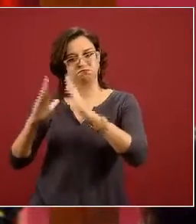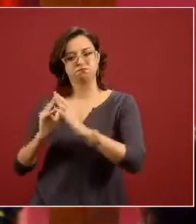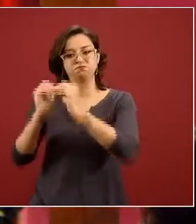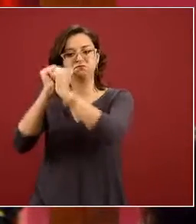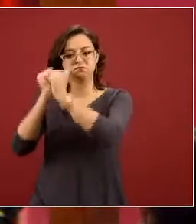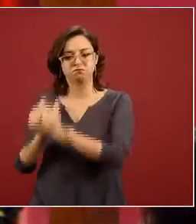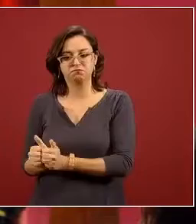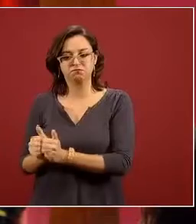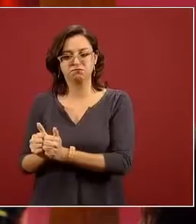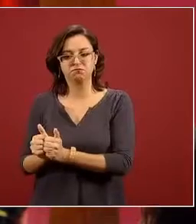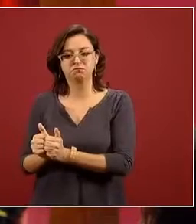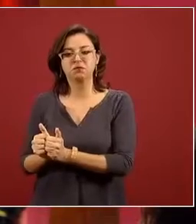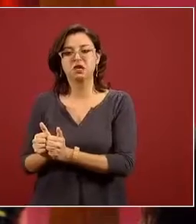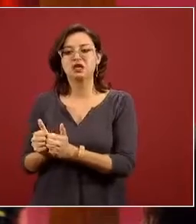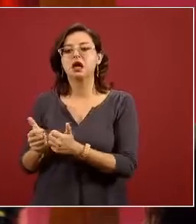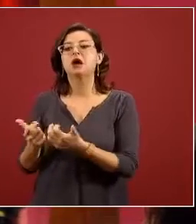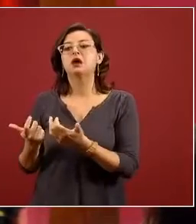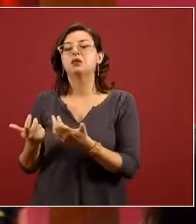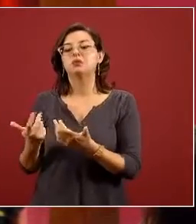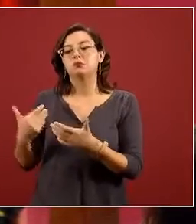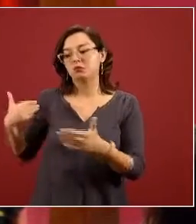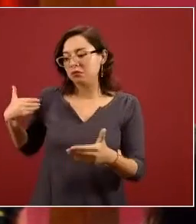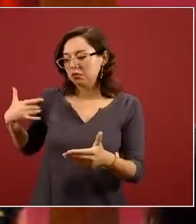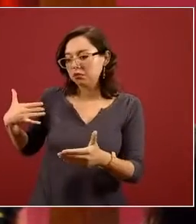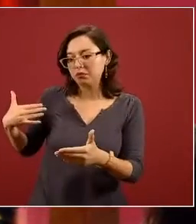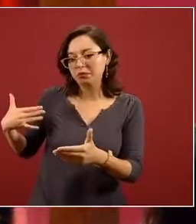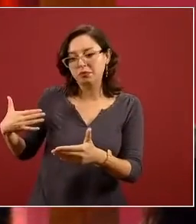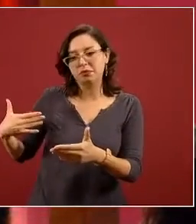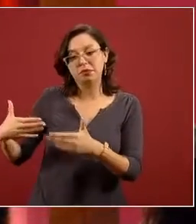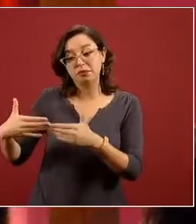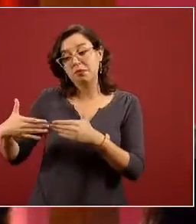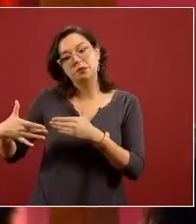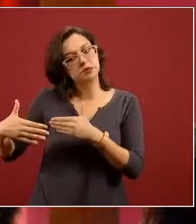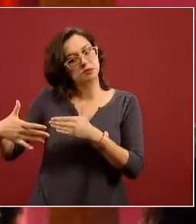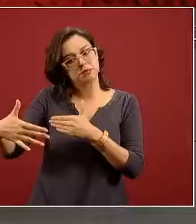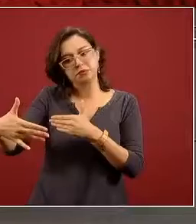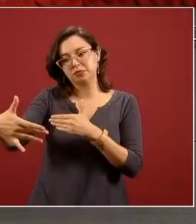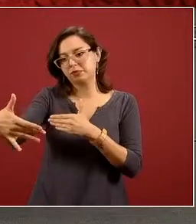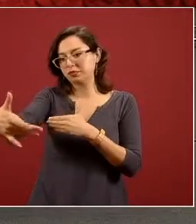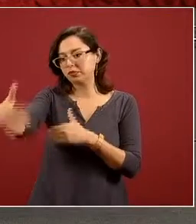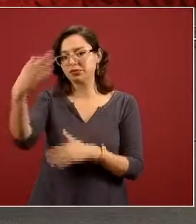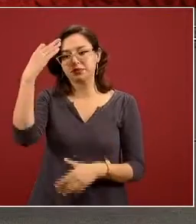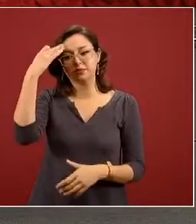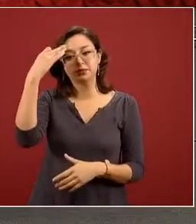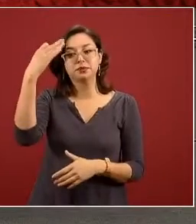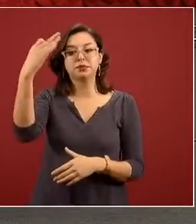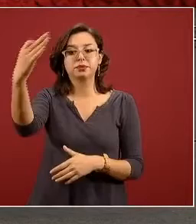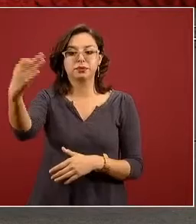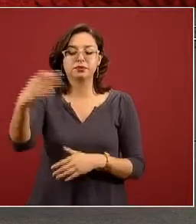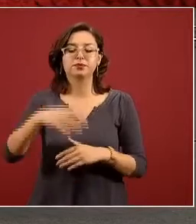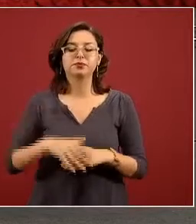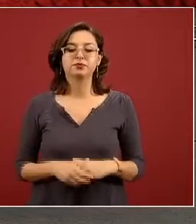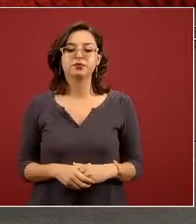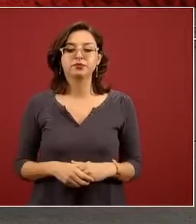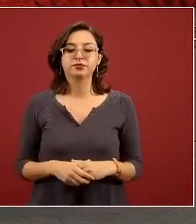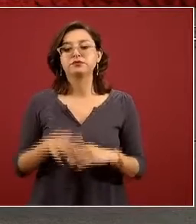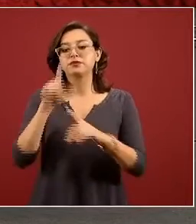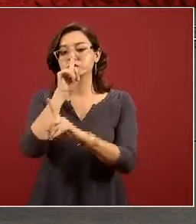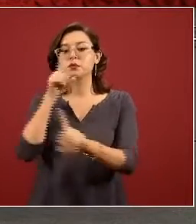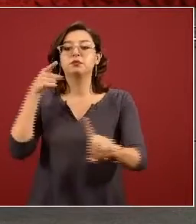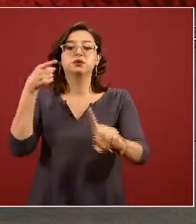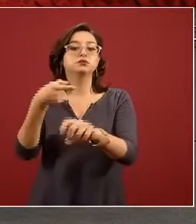resguardados en su domicilio durante todo el tiempo que dure la Jornada Nacional de Sana Distancia. Y esto precisamente tiene el